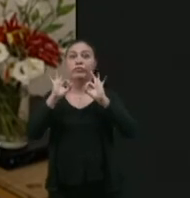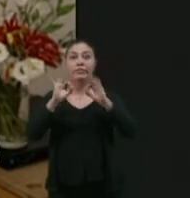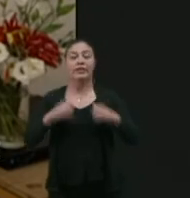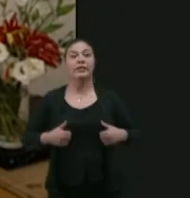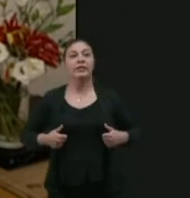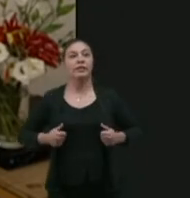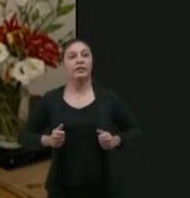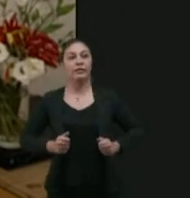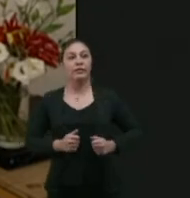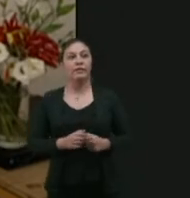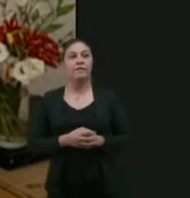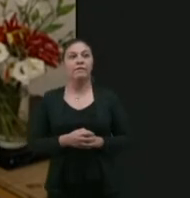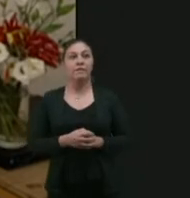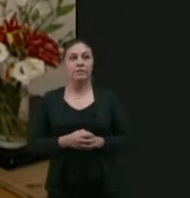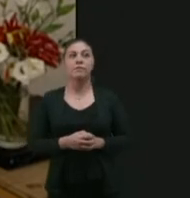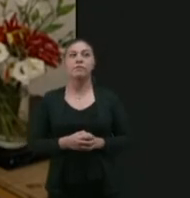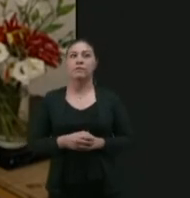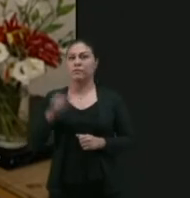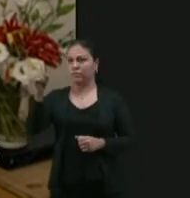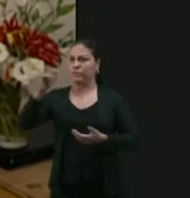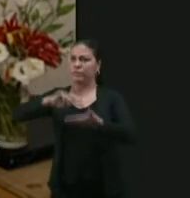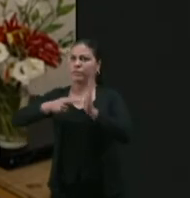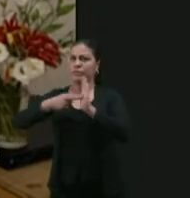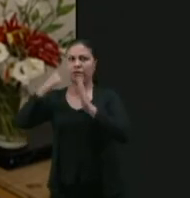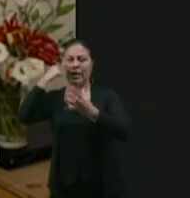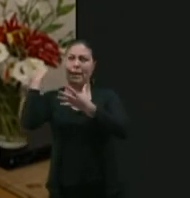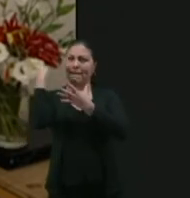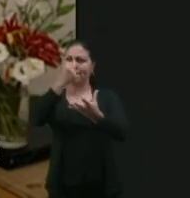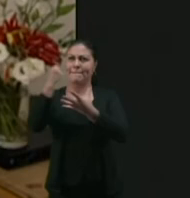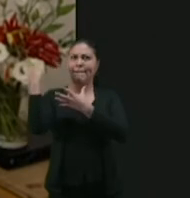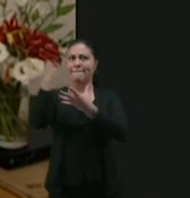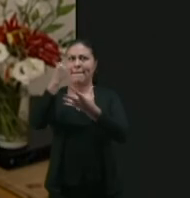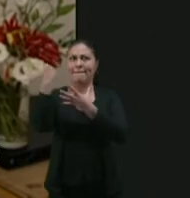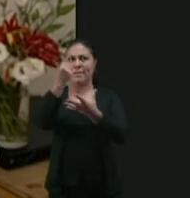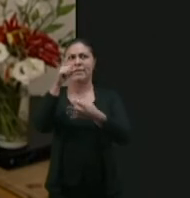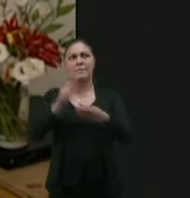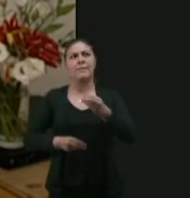Está uniendo las inversiones. Entonces, creamos un startup en Chile.